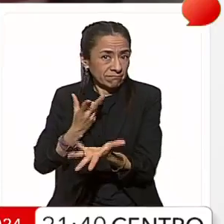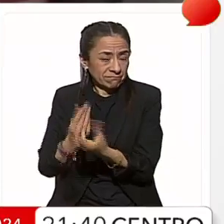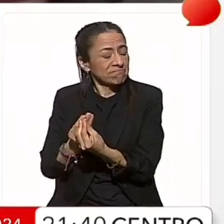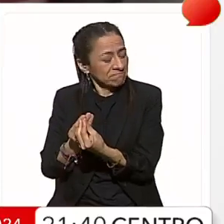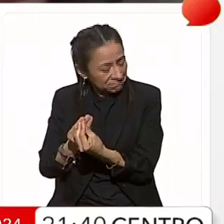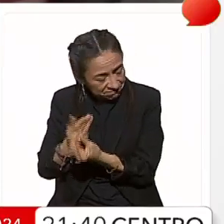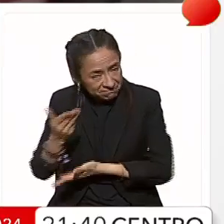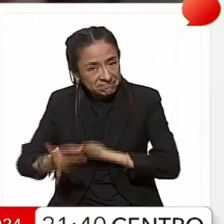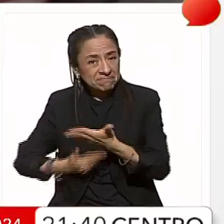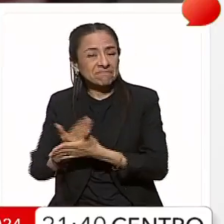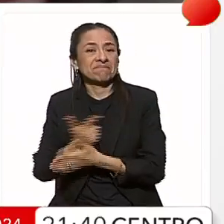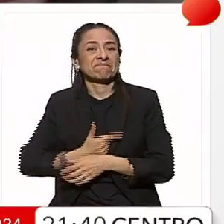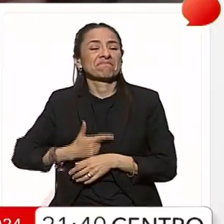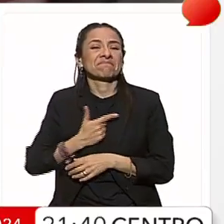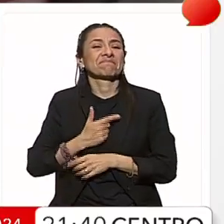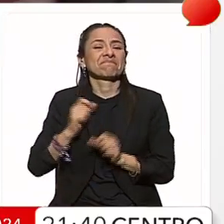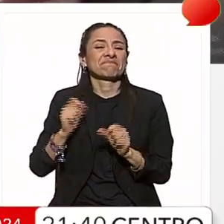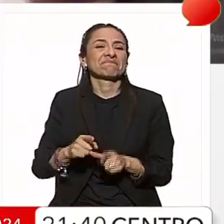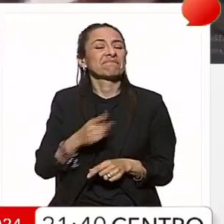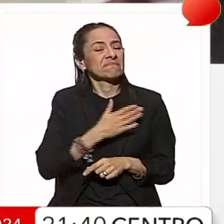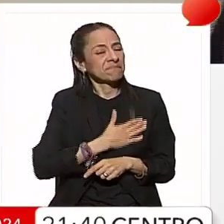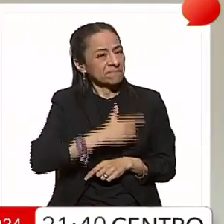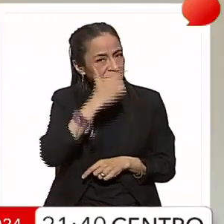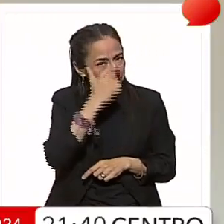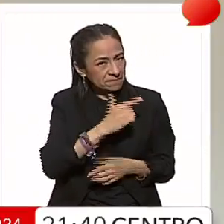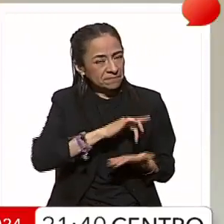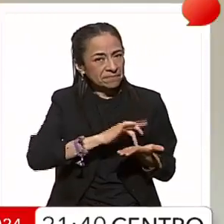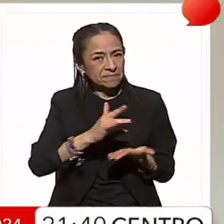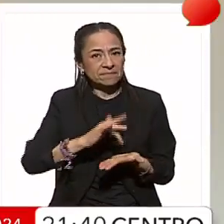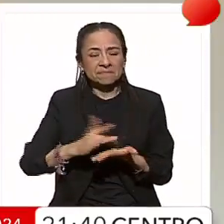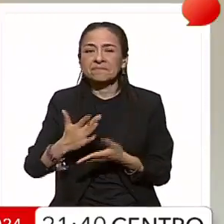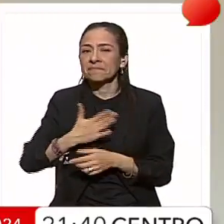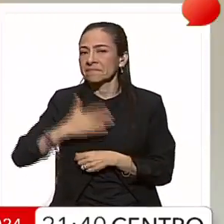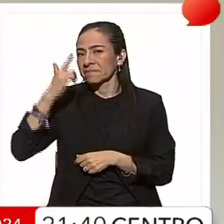Muchas gracias, diputado. Muy buenas noches. Buenas noches, diputado. Buenas noches. Y esta mañana se llevó a